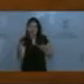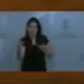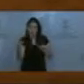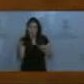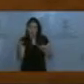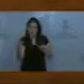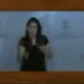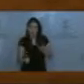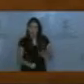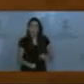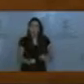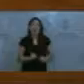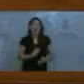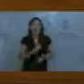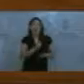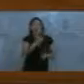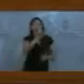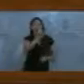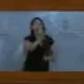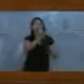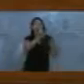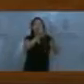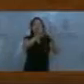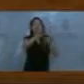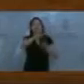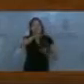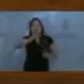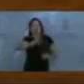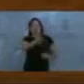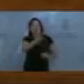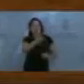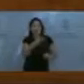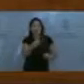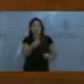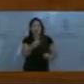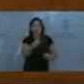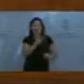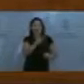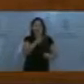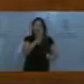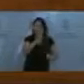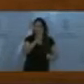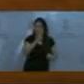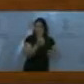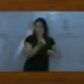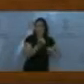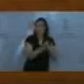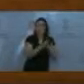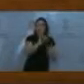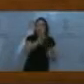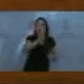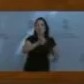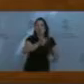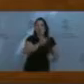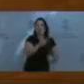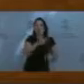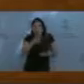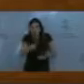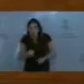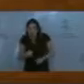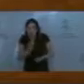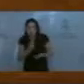Herencia de 175.000 euros, señor Llamazares. El 31 de diciembre, 22.000 euros. Hoy, 0